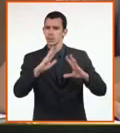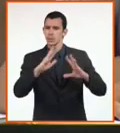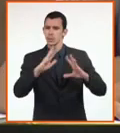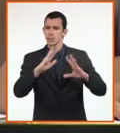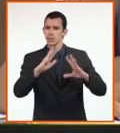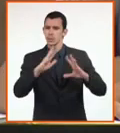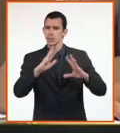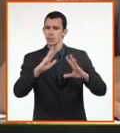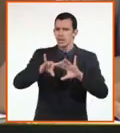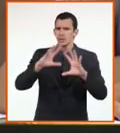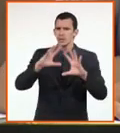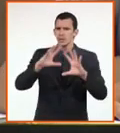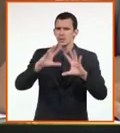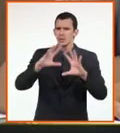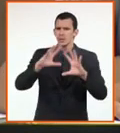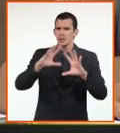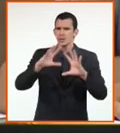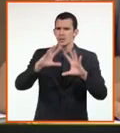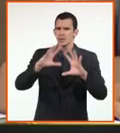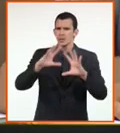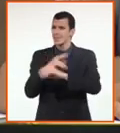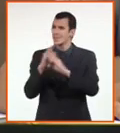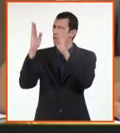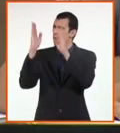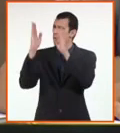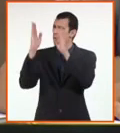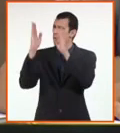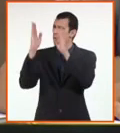expresan todas sus preocupaciones a los directivos